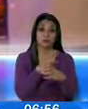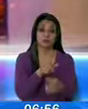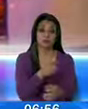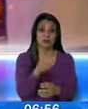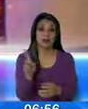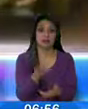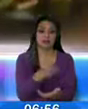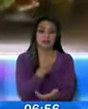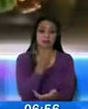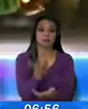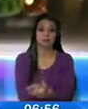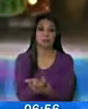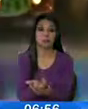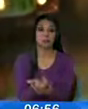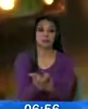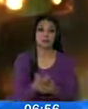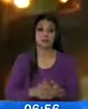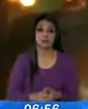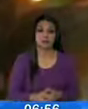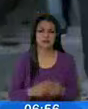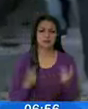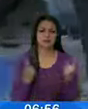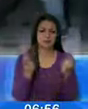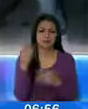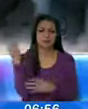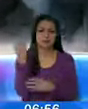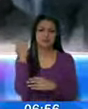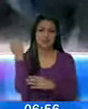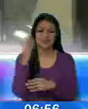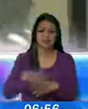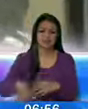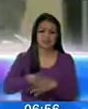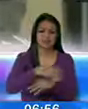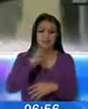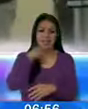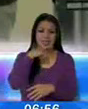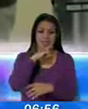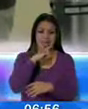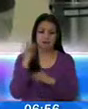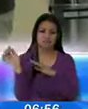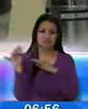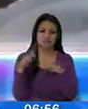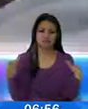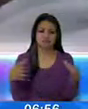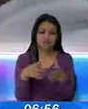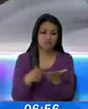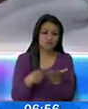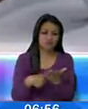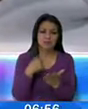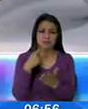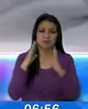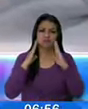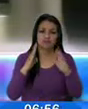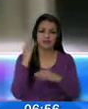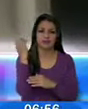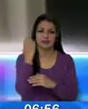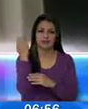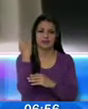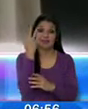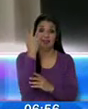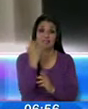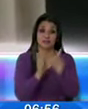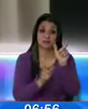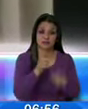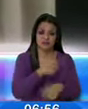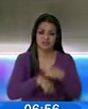en un cuarto. Las unidades de socorro de varias entidades del Tambo y de Cañar se accionaron para atender la emergencia. 15 personas heridas, cuyas edades